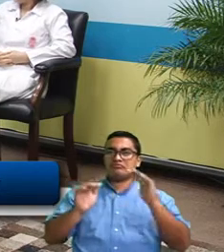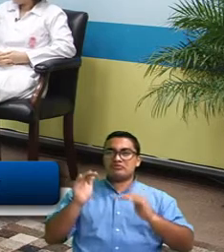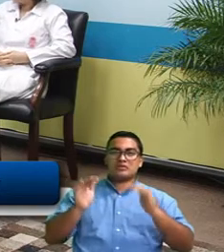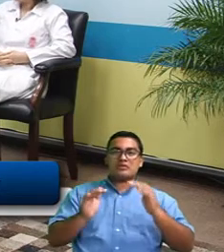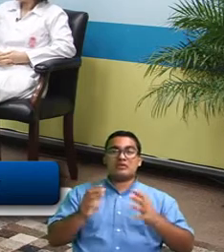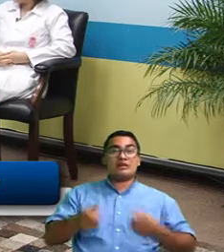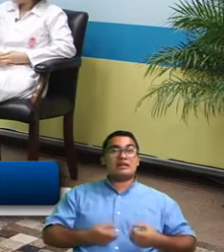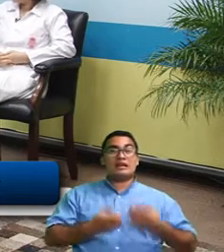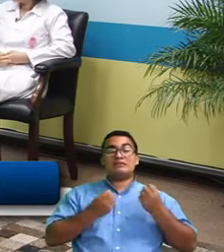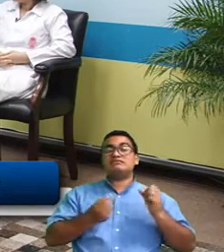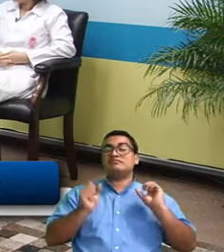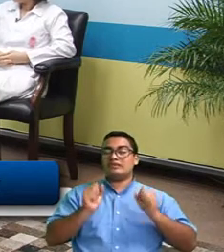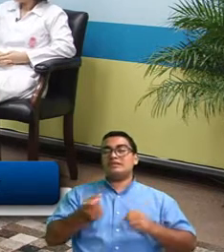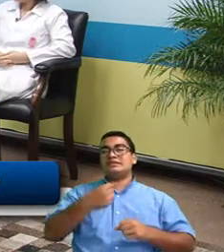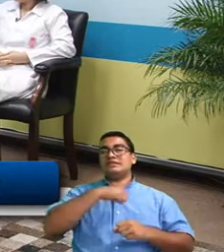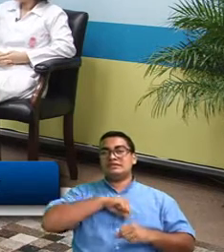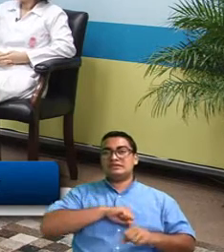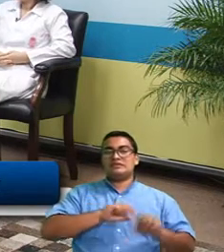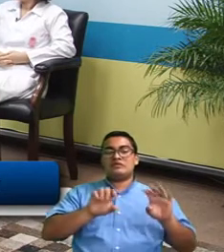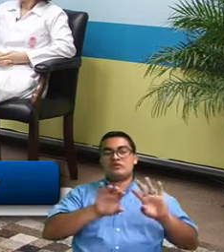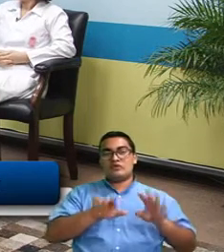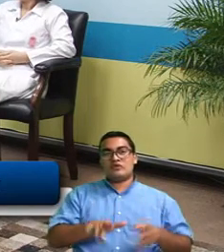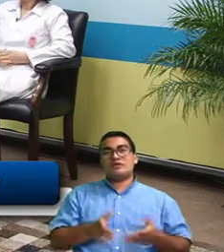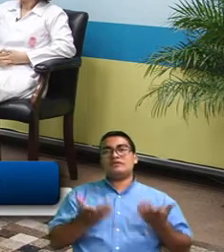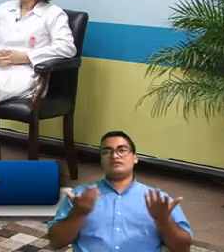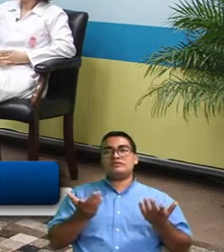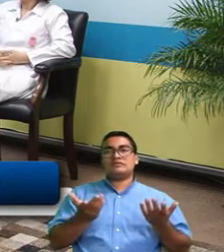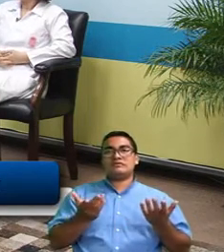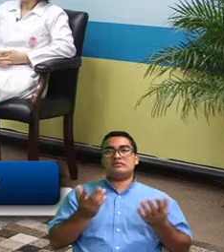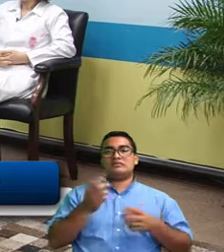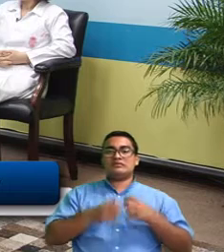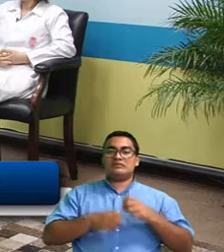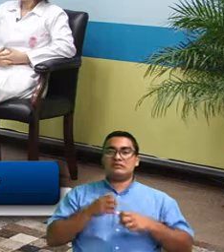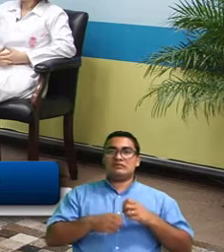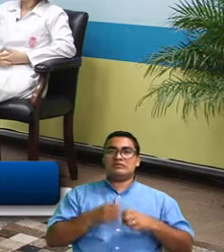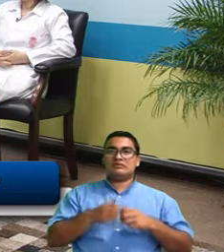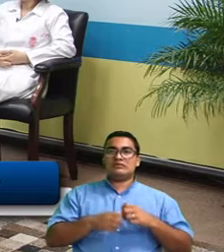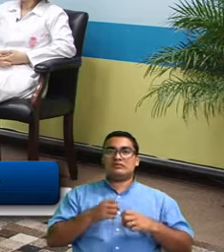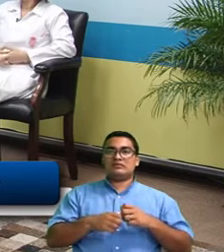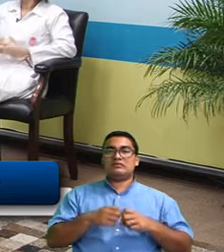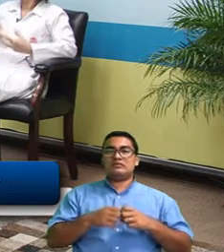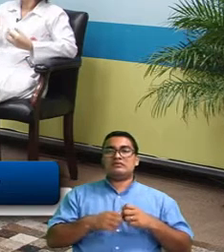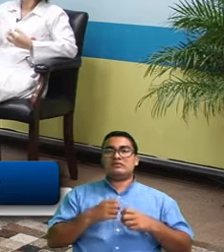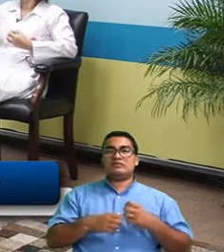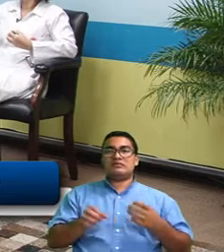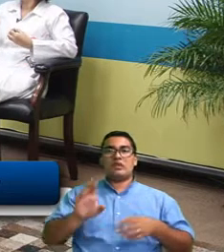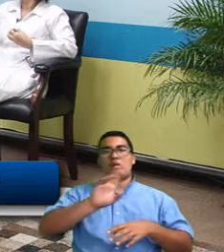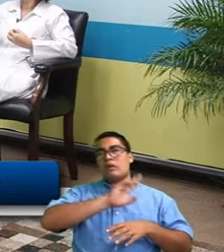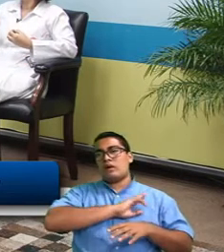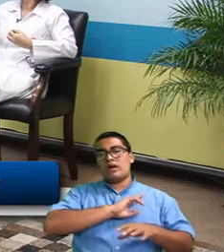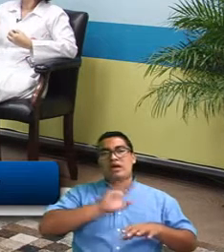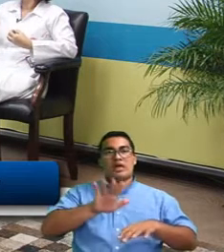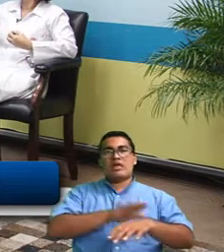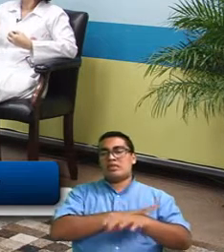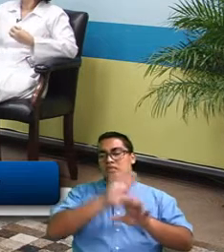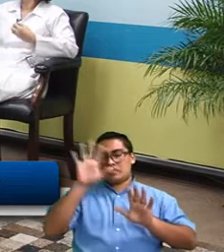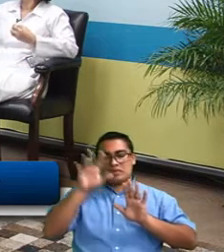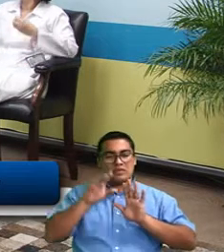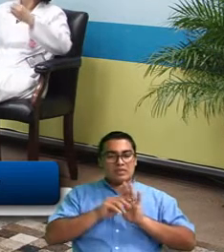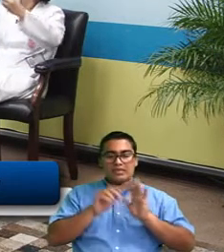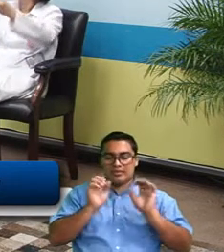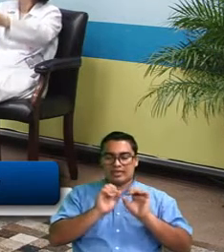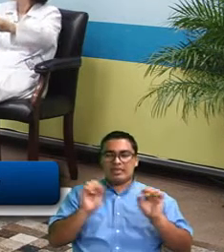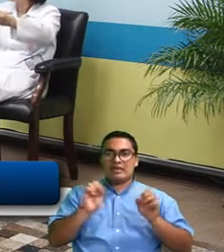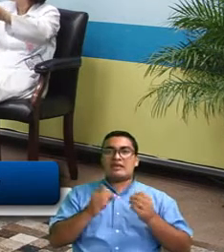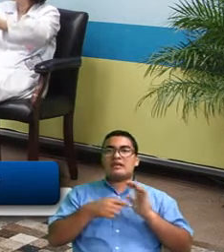cáncer invasor ya, un cáncer invasor ya instaurado. Ya en las lesiones premalignas normalmente no tiene un síntoma como patognomónico, como